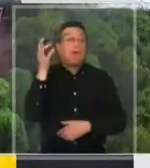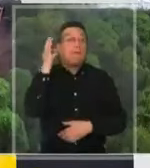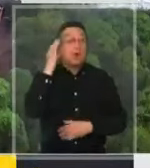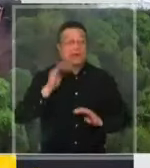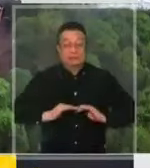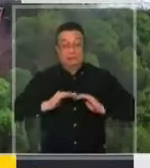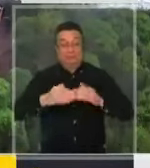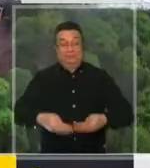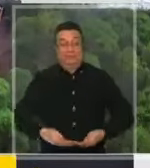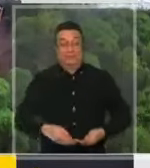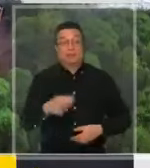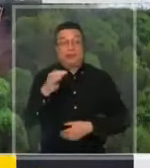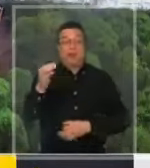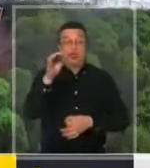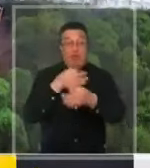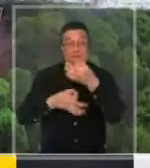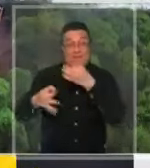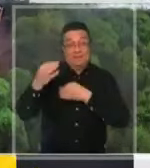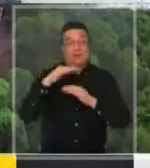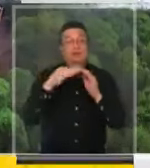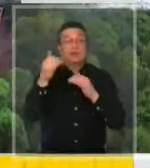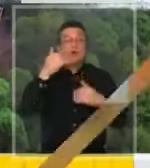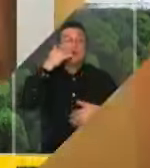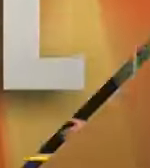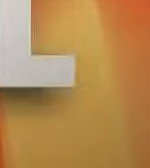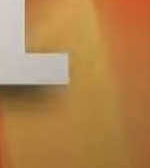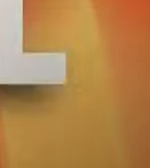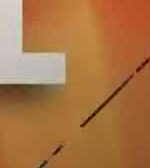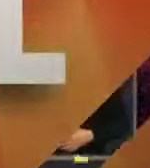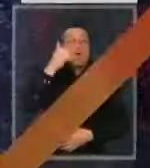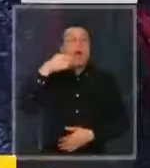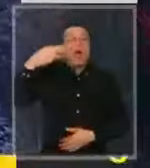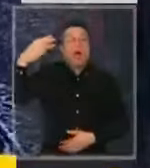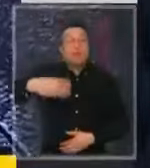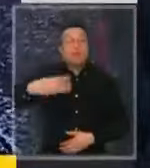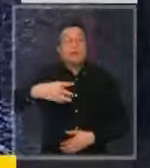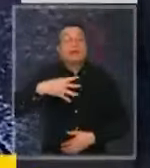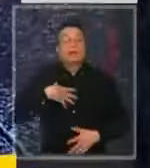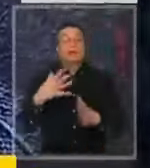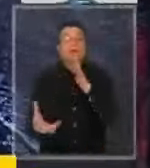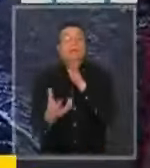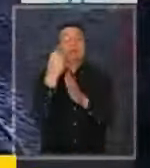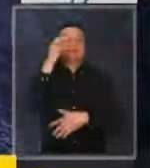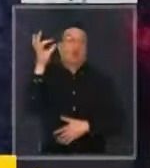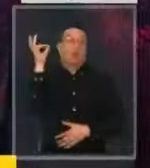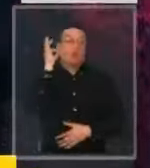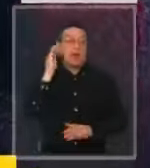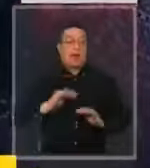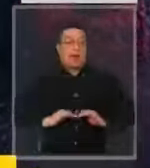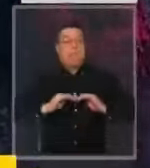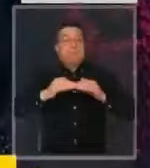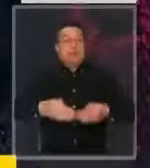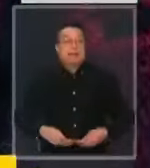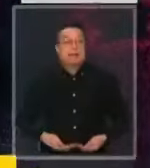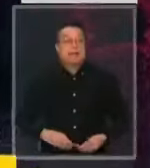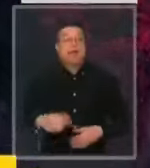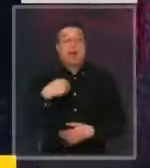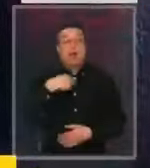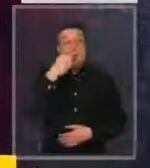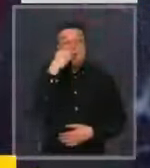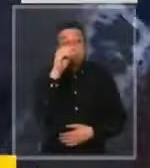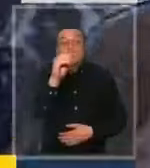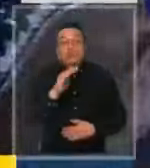Dicen los vecinos que han estado durante todo el día tratando de comunicarse con el municipio porque tienen que sacar a una mujer embarazada que está a punto de tener a